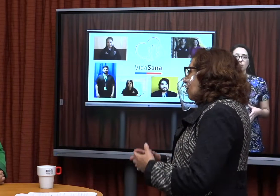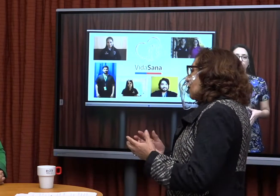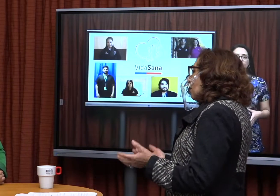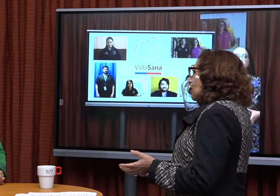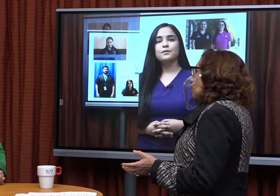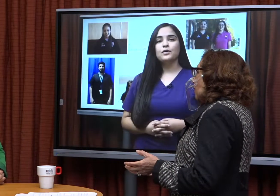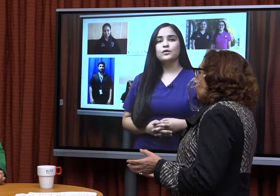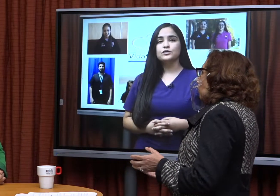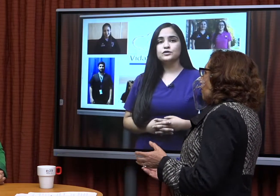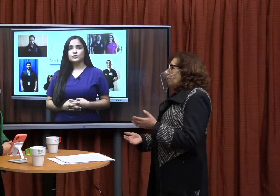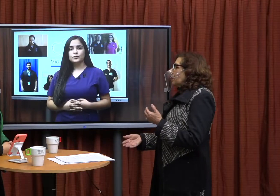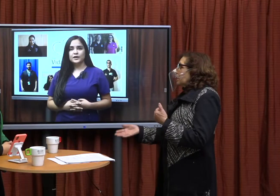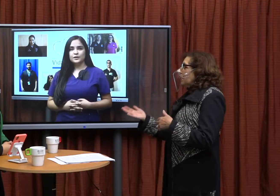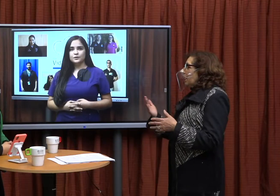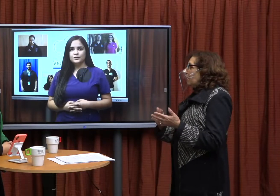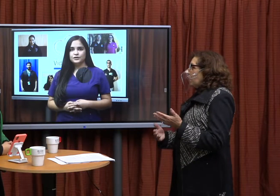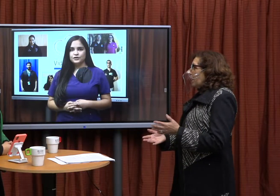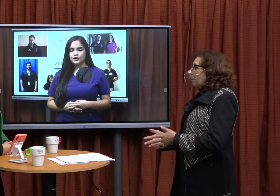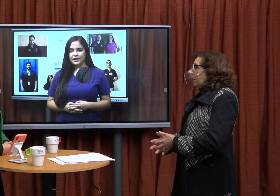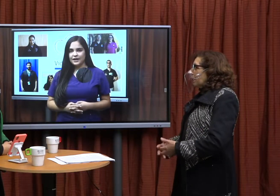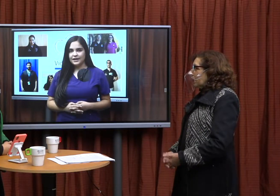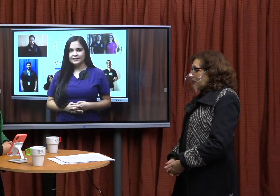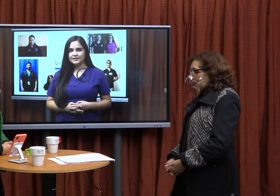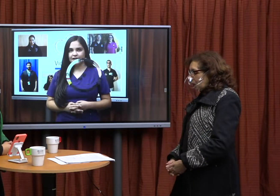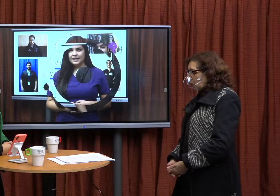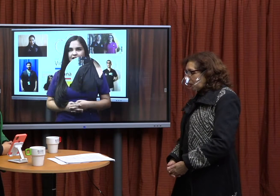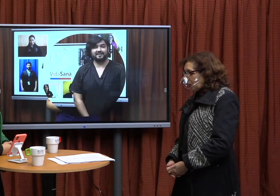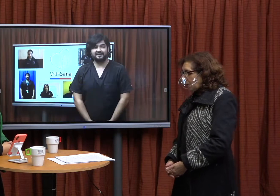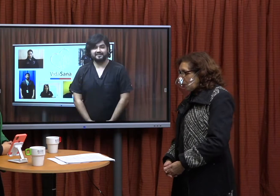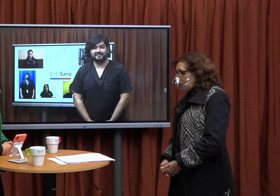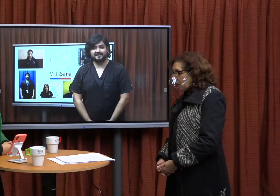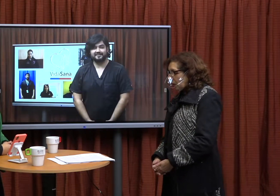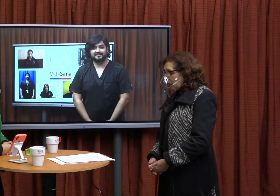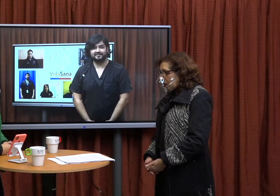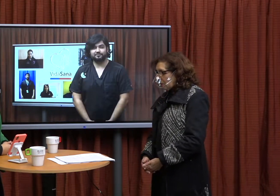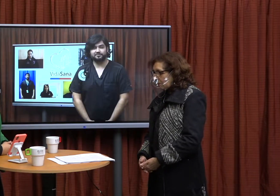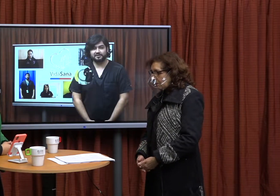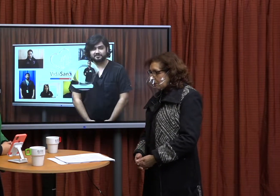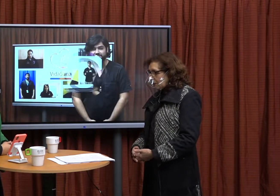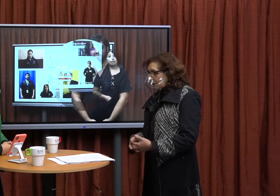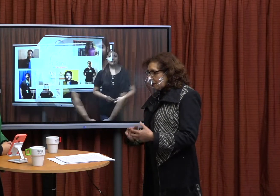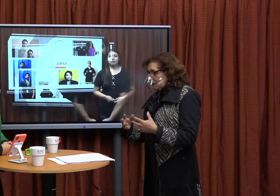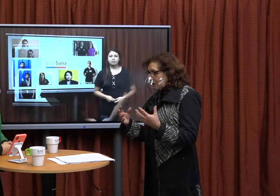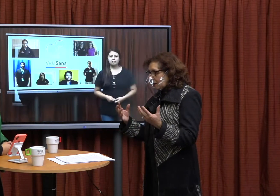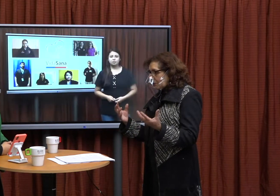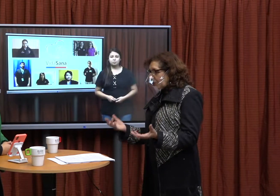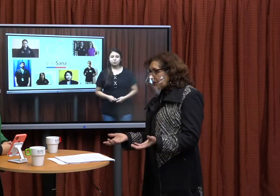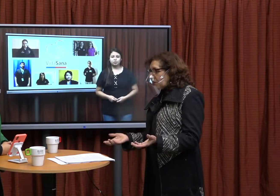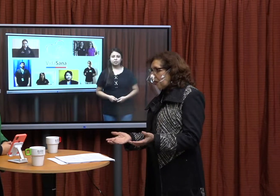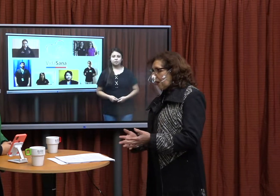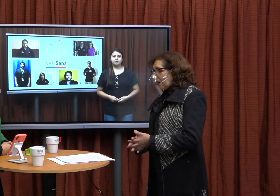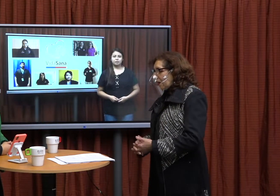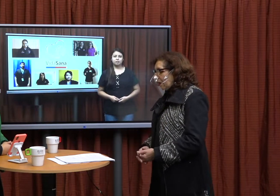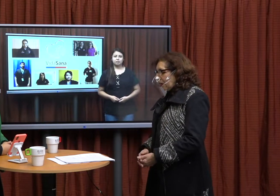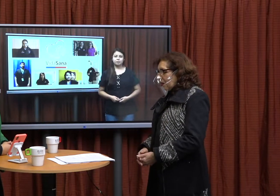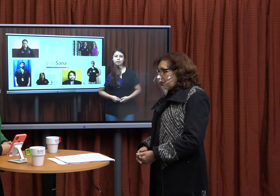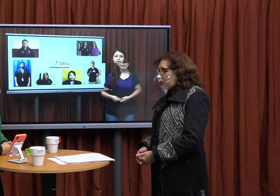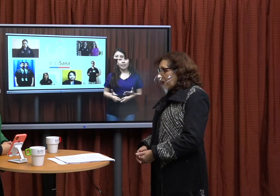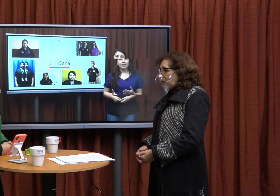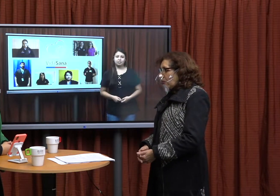En este establecimiento, llegué a formar parte de un equipo profesional